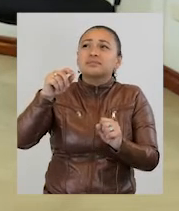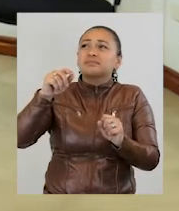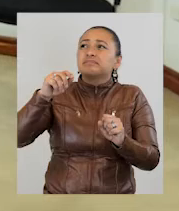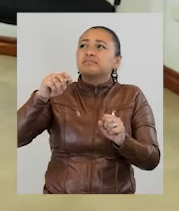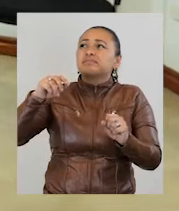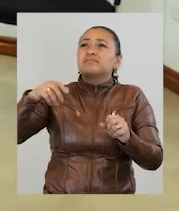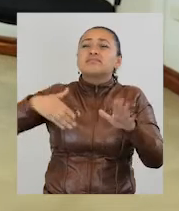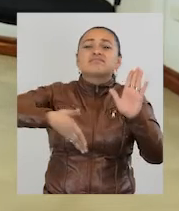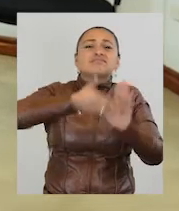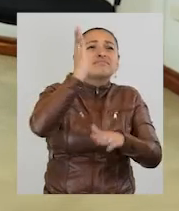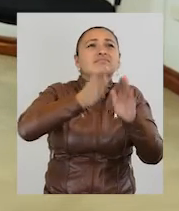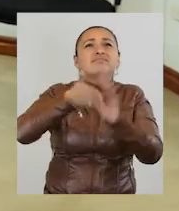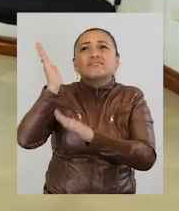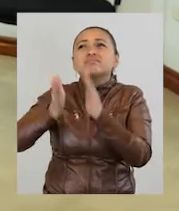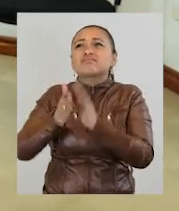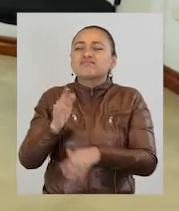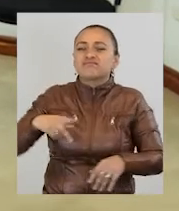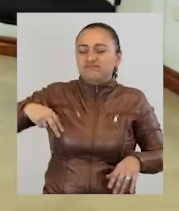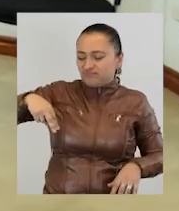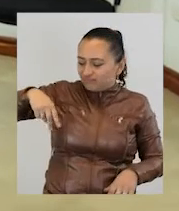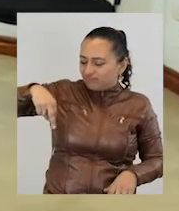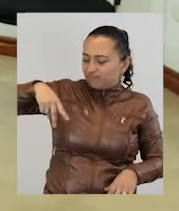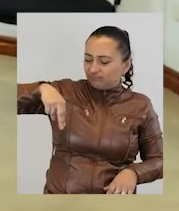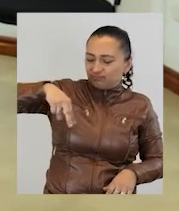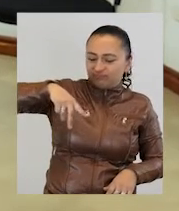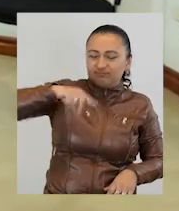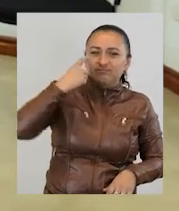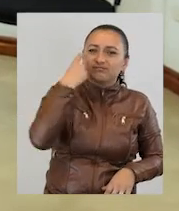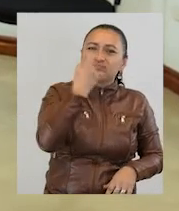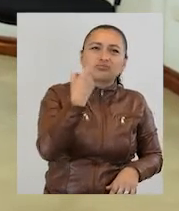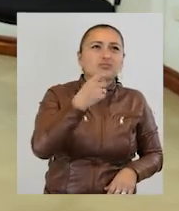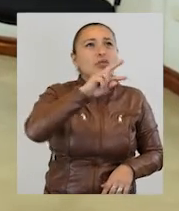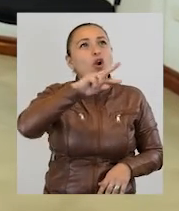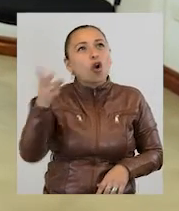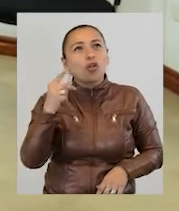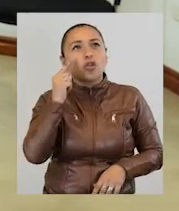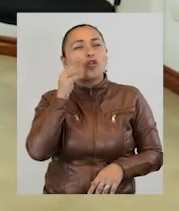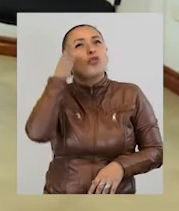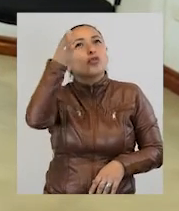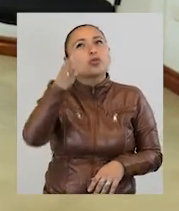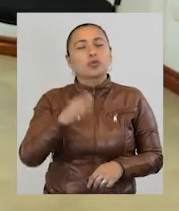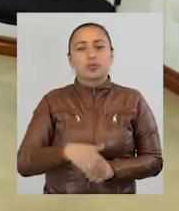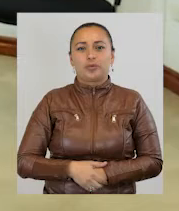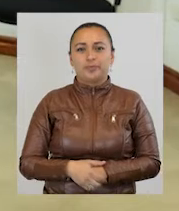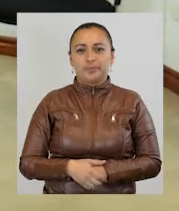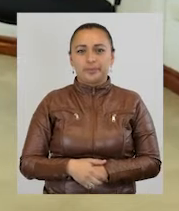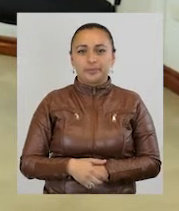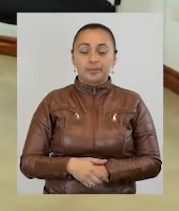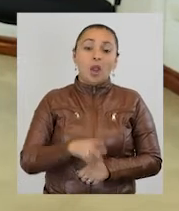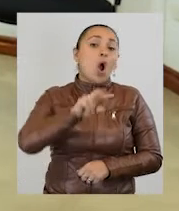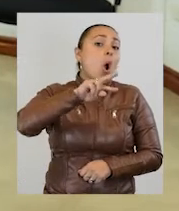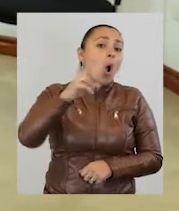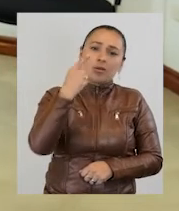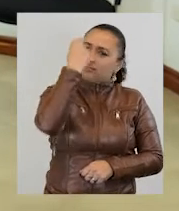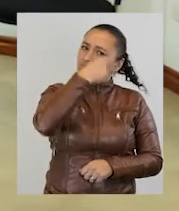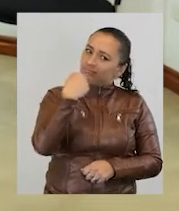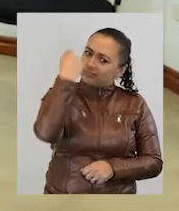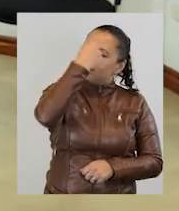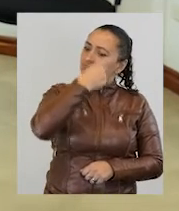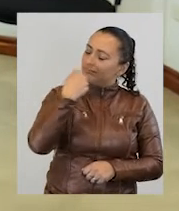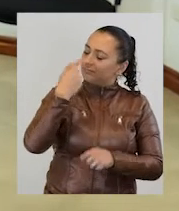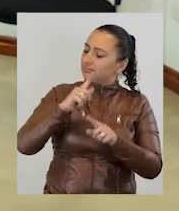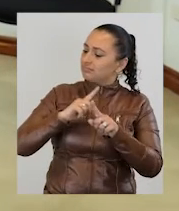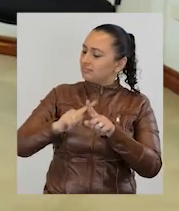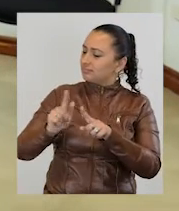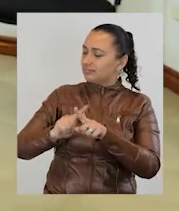los migrantes, el rostro de los caminantes en busca de un futuro nuevo. Y